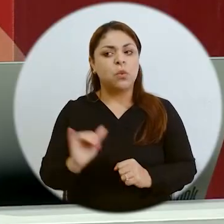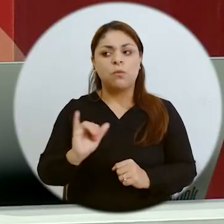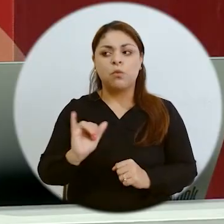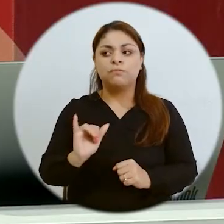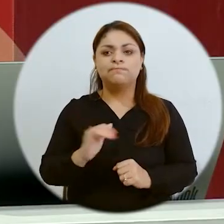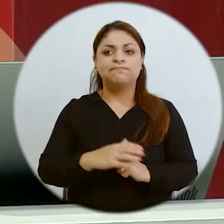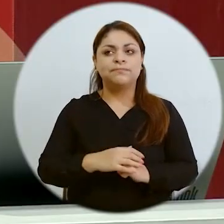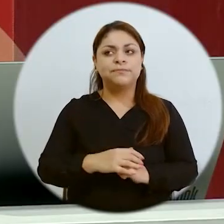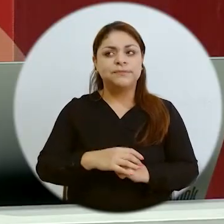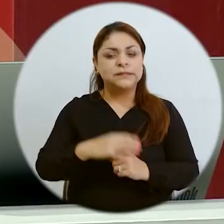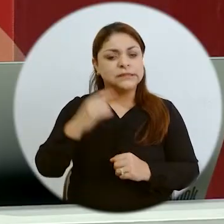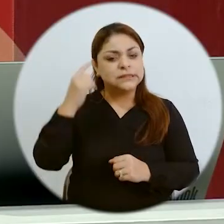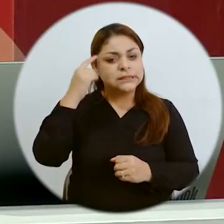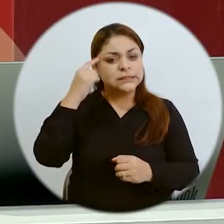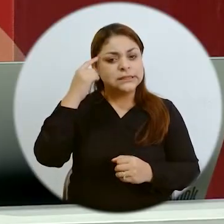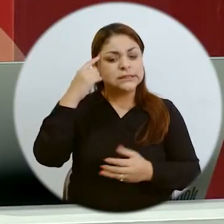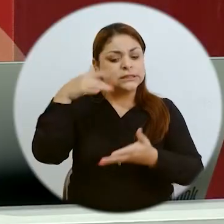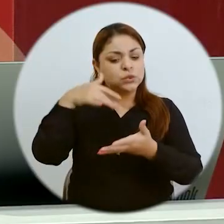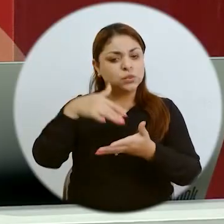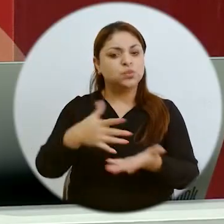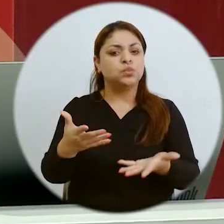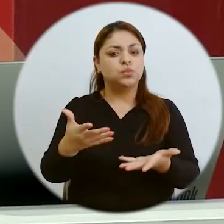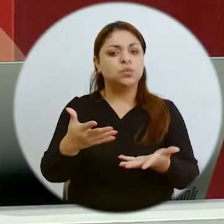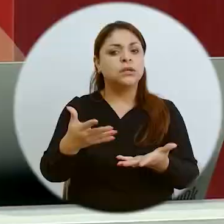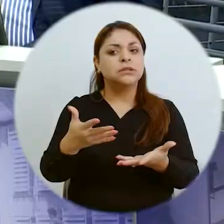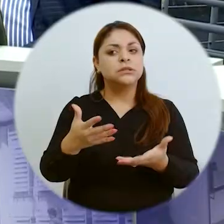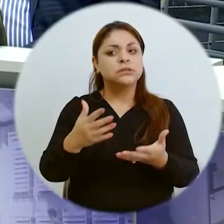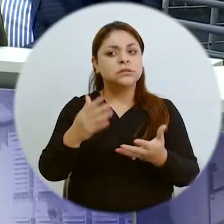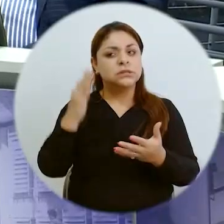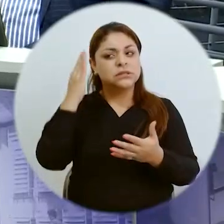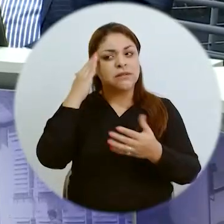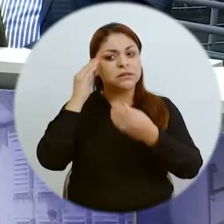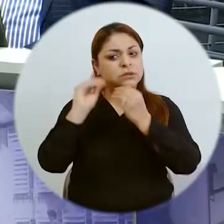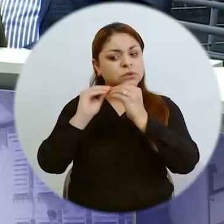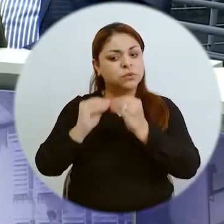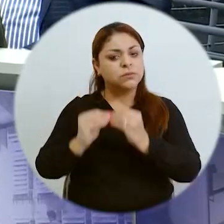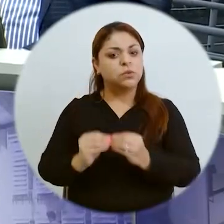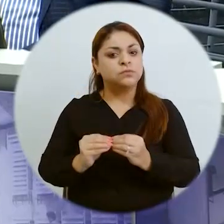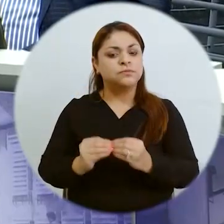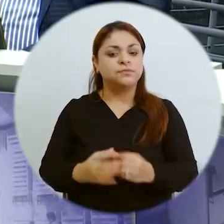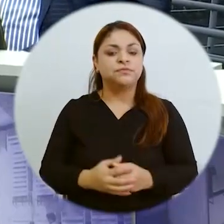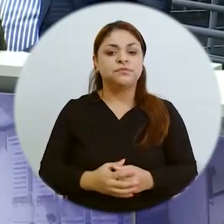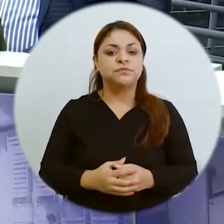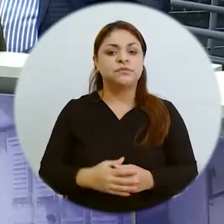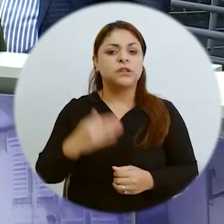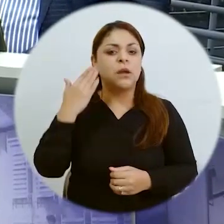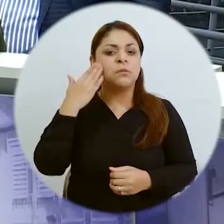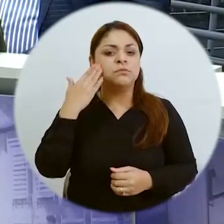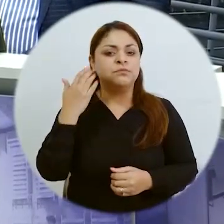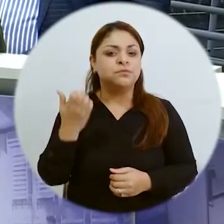sentido académico, sí. Y académico me refiero con números,